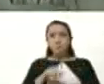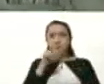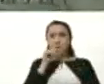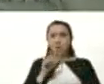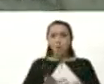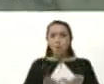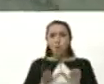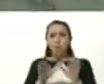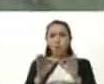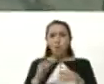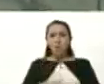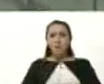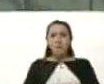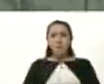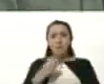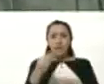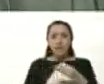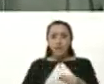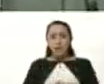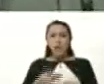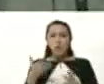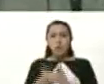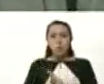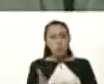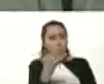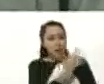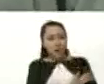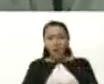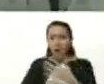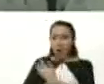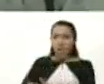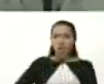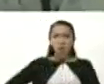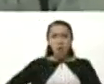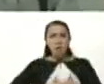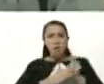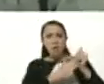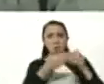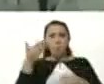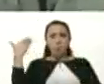cardenal, sangre de héroes y